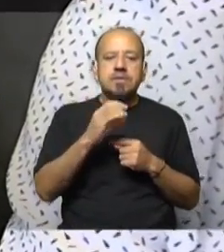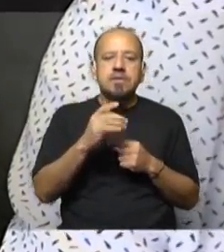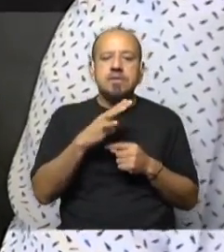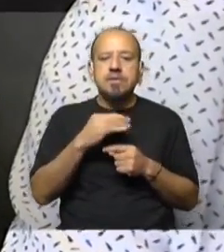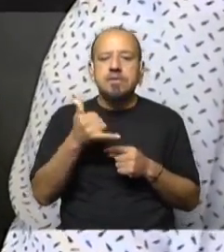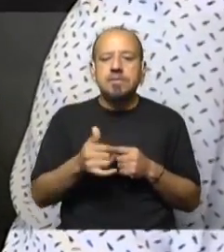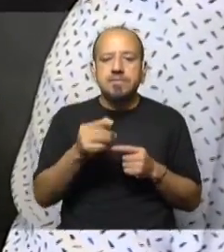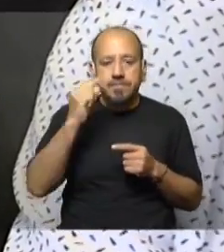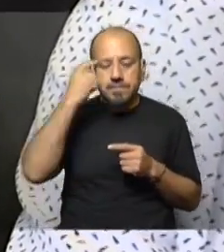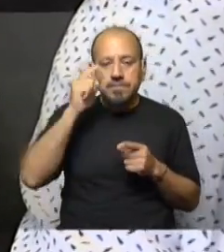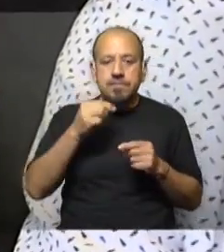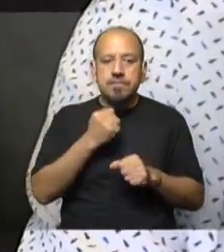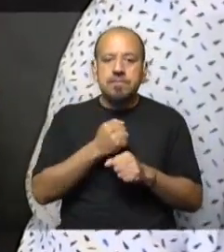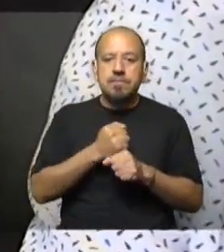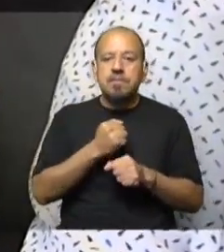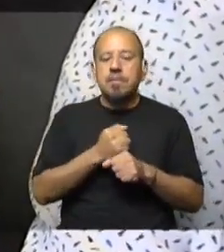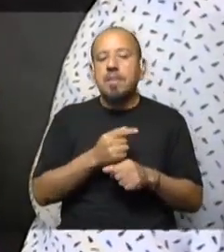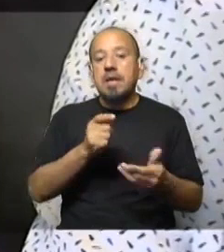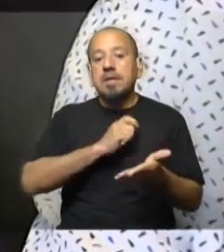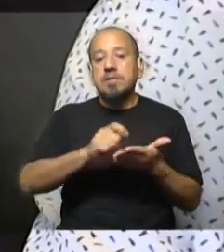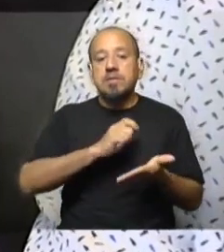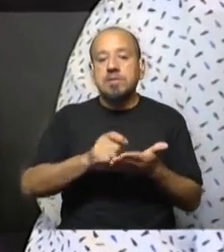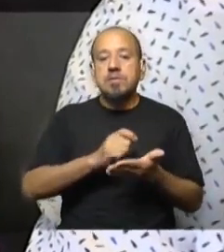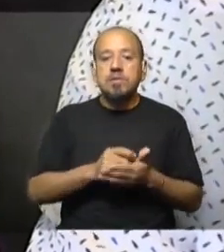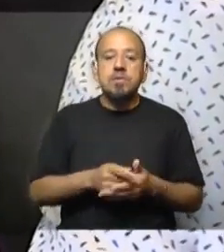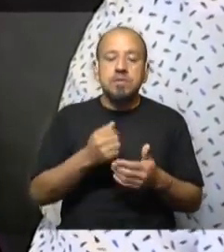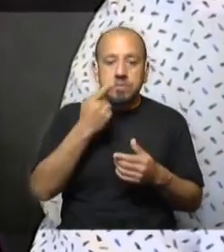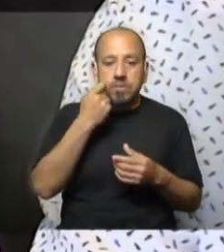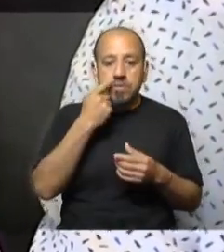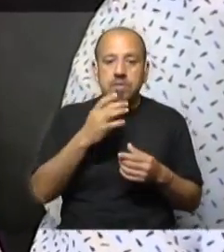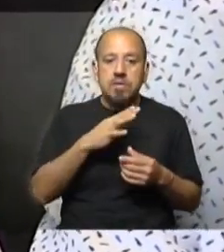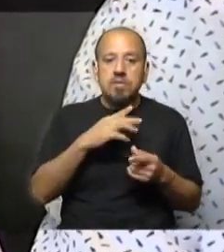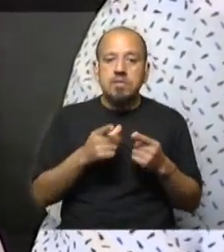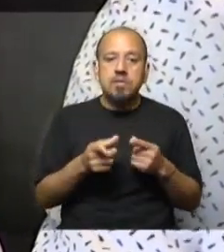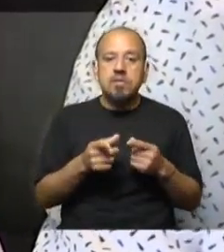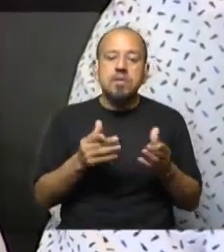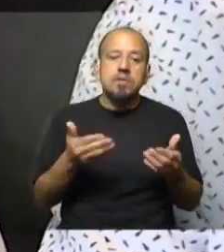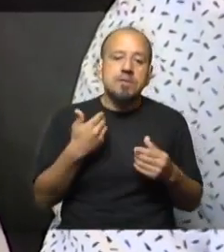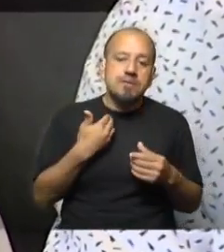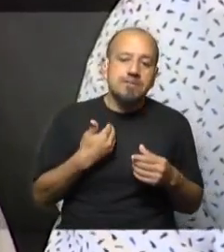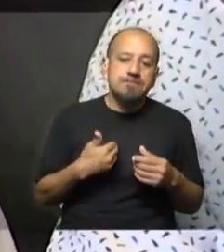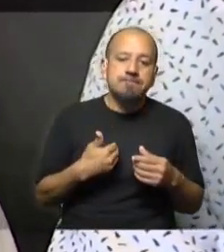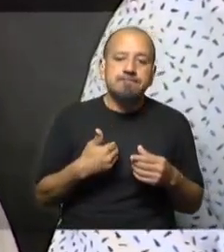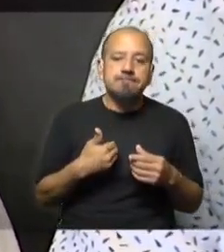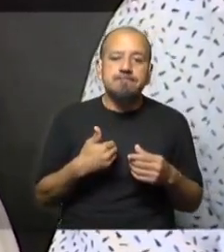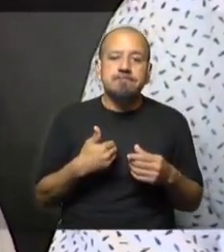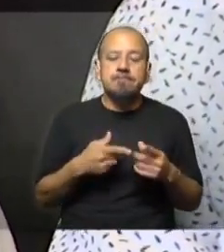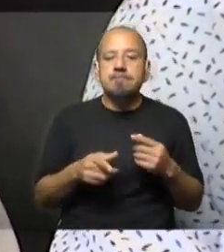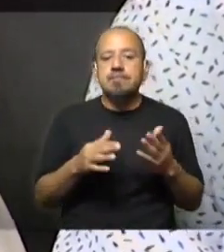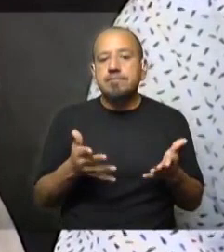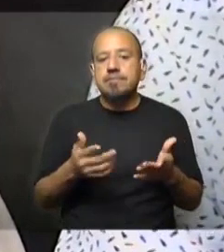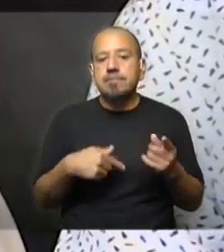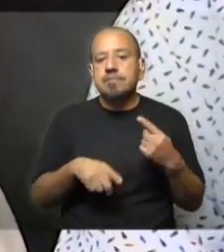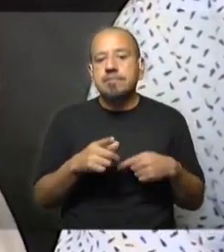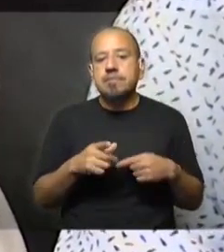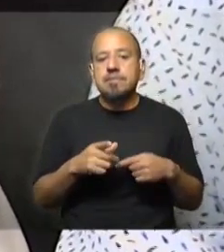de escribirlo y mi padre la había tenido. Y lamentablemente lo traicionó la